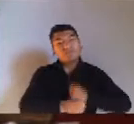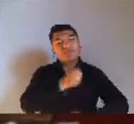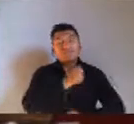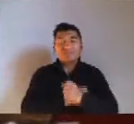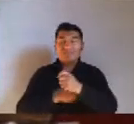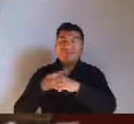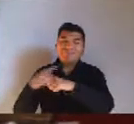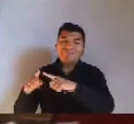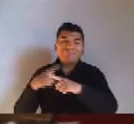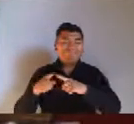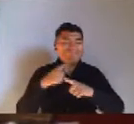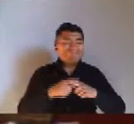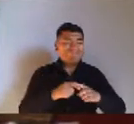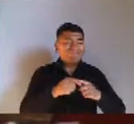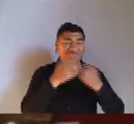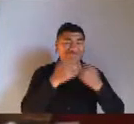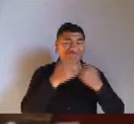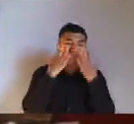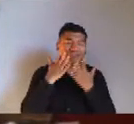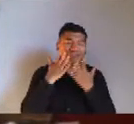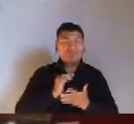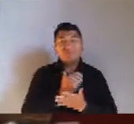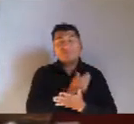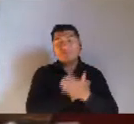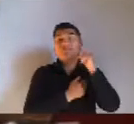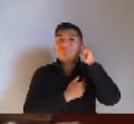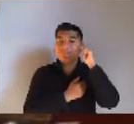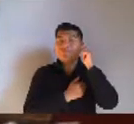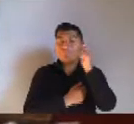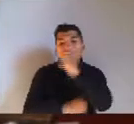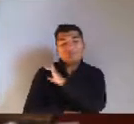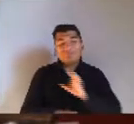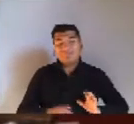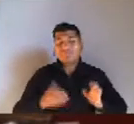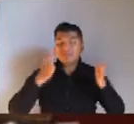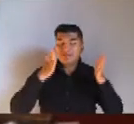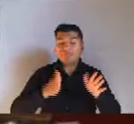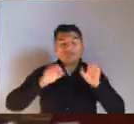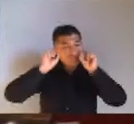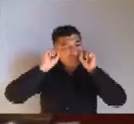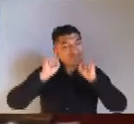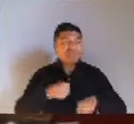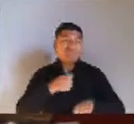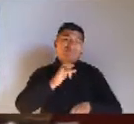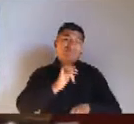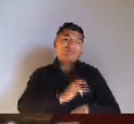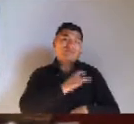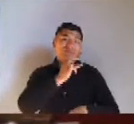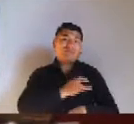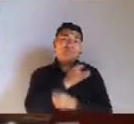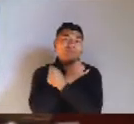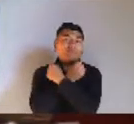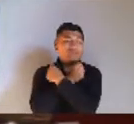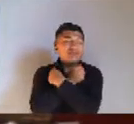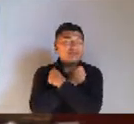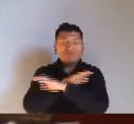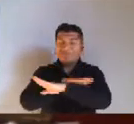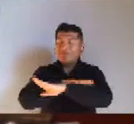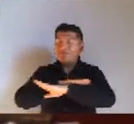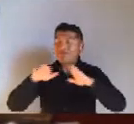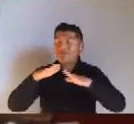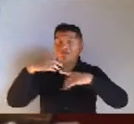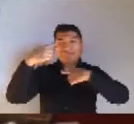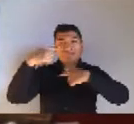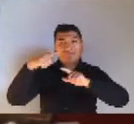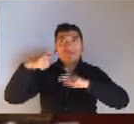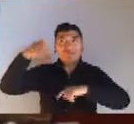cualquier aflicción, para que en nuestro testimonio cristiano puedan experimentar el amor sin límites